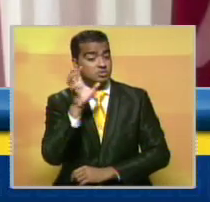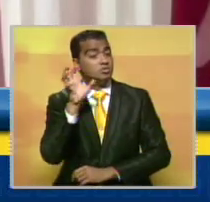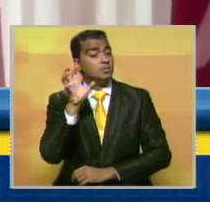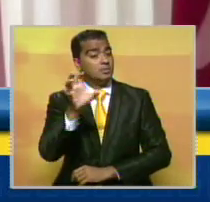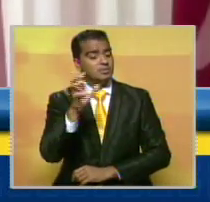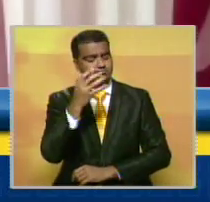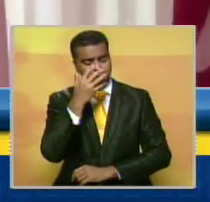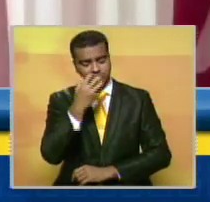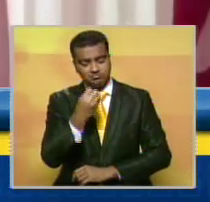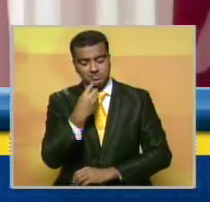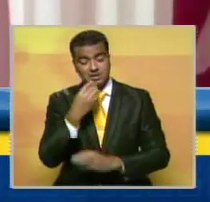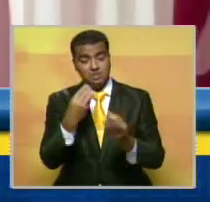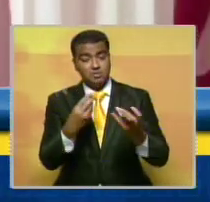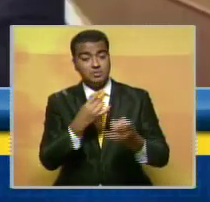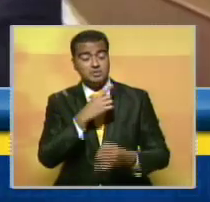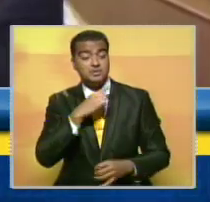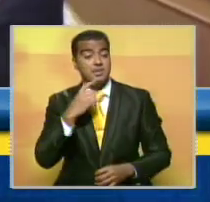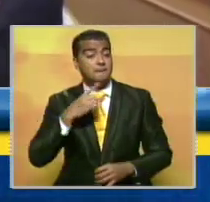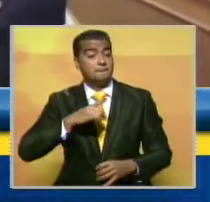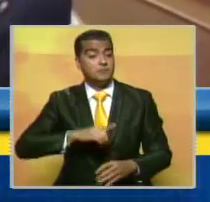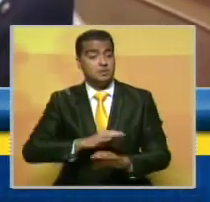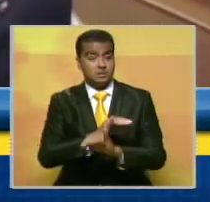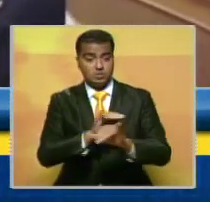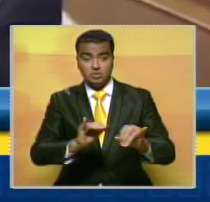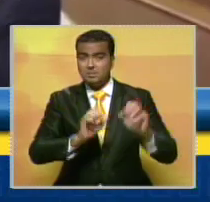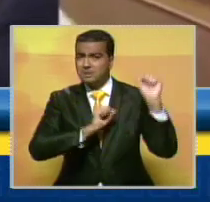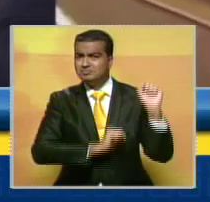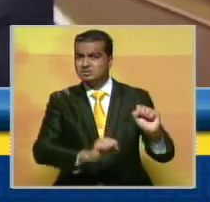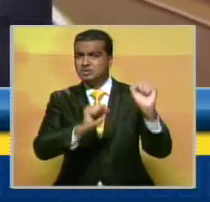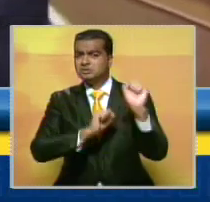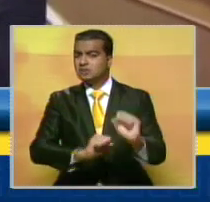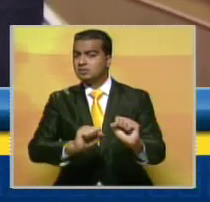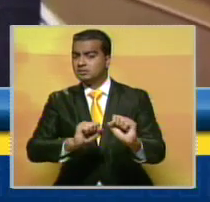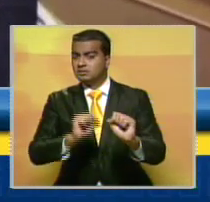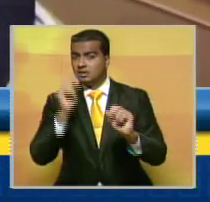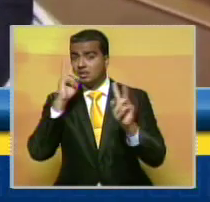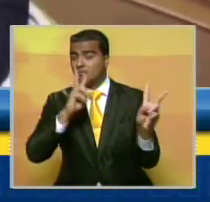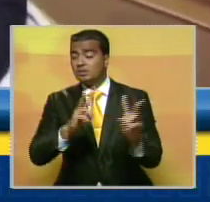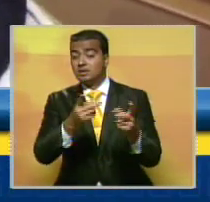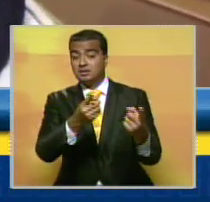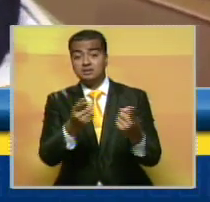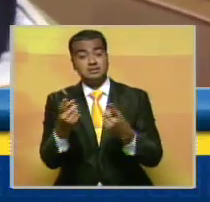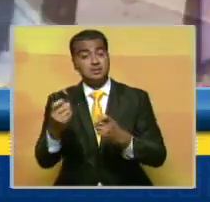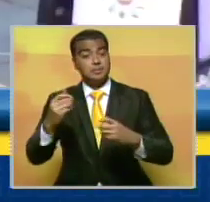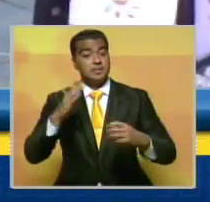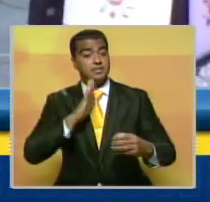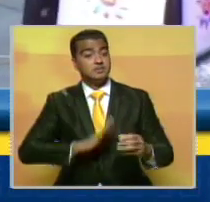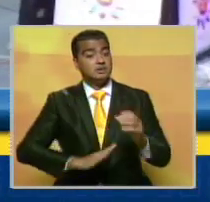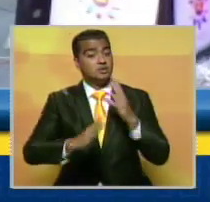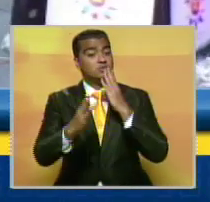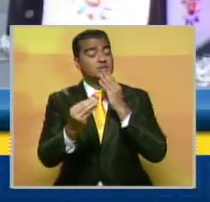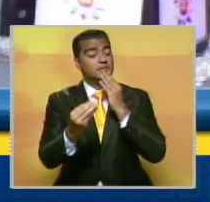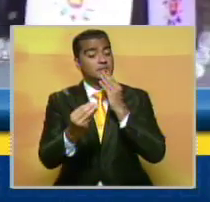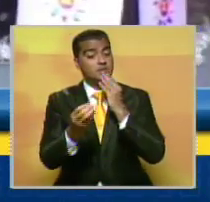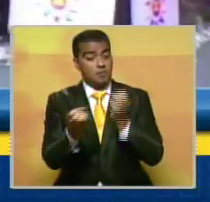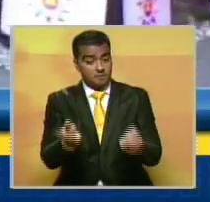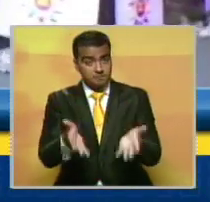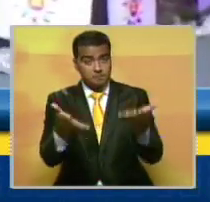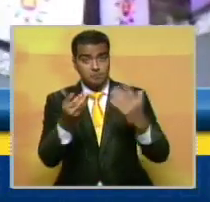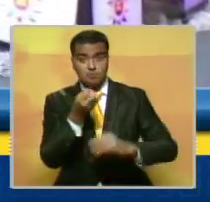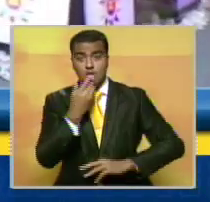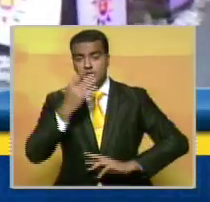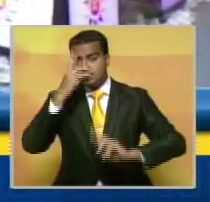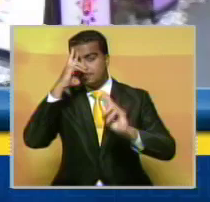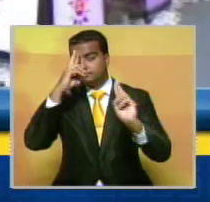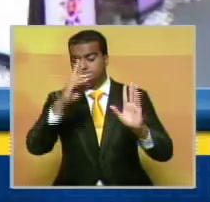le entristece el número de muertos reportados en las últimas protestas, que demuestran la necesidad de establecer un diálogo efusivo,